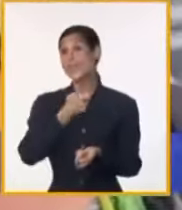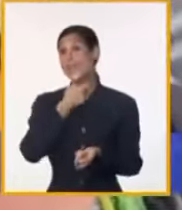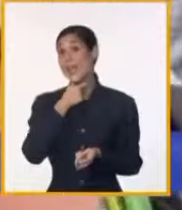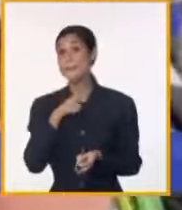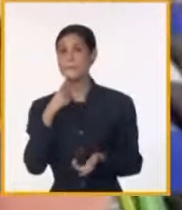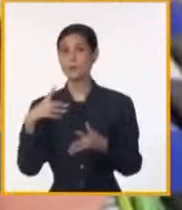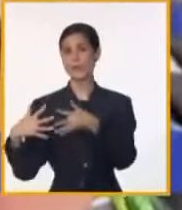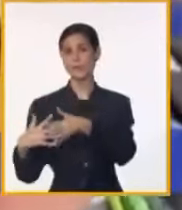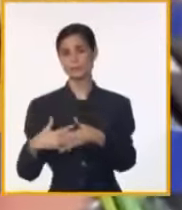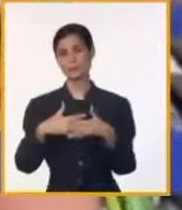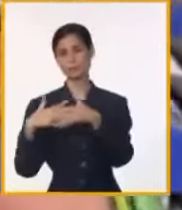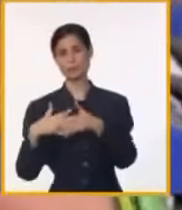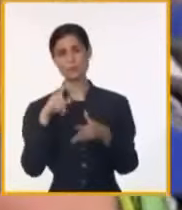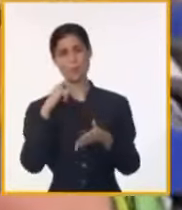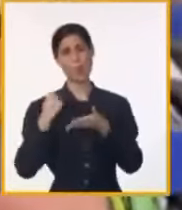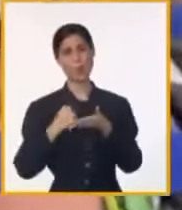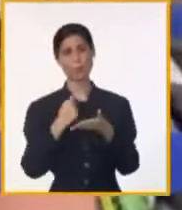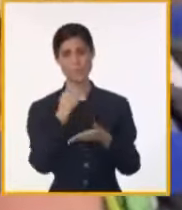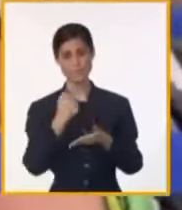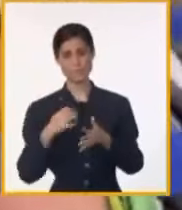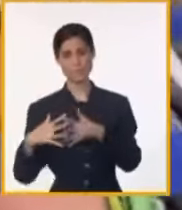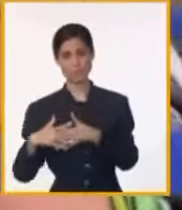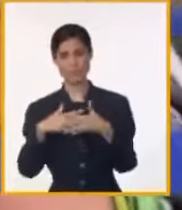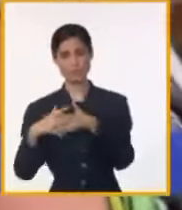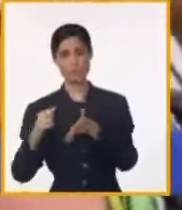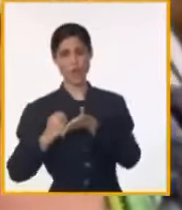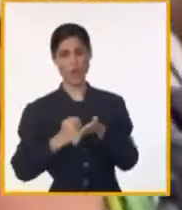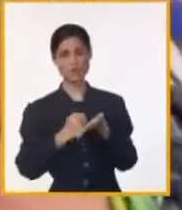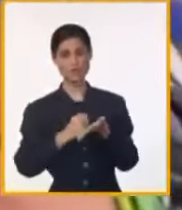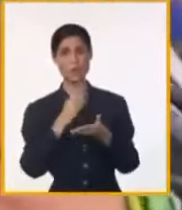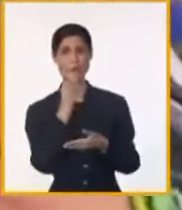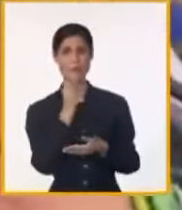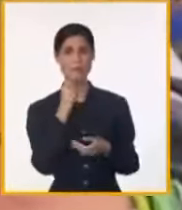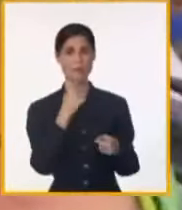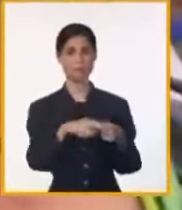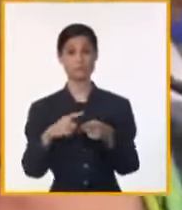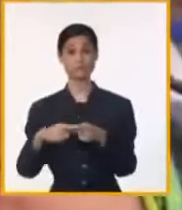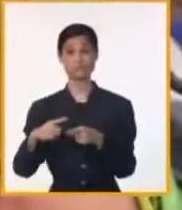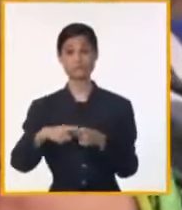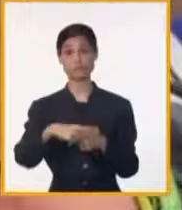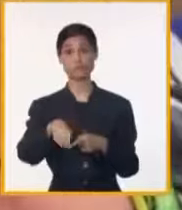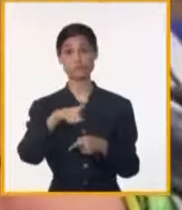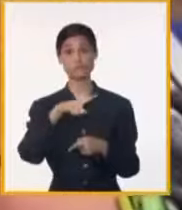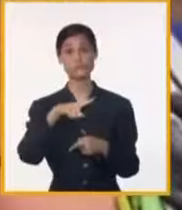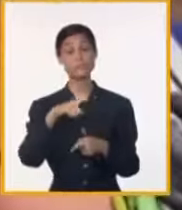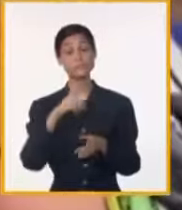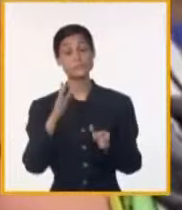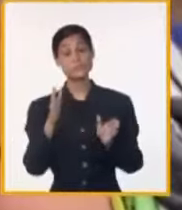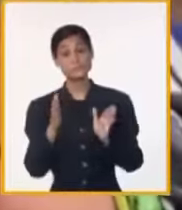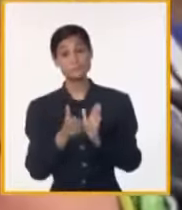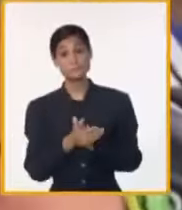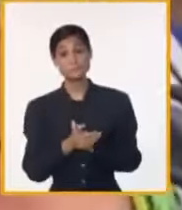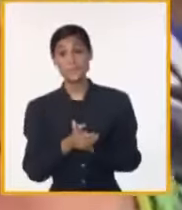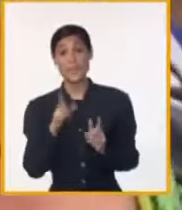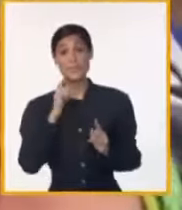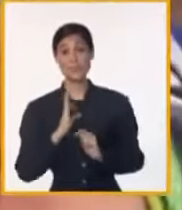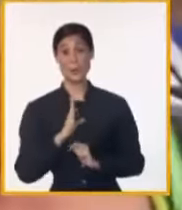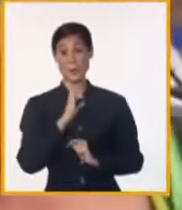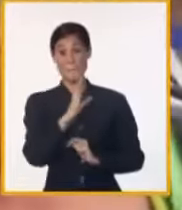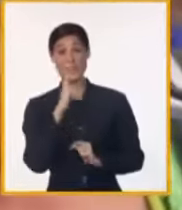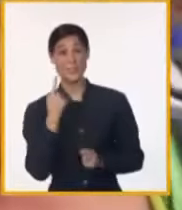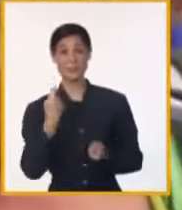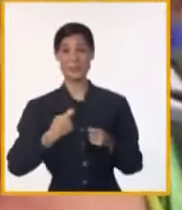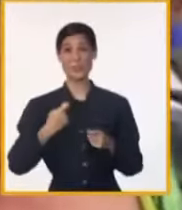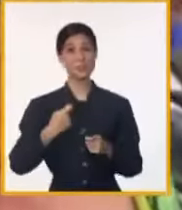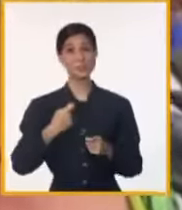Unidos respalde la ocupación de un territorio donde hay palestinos y arme a Israel no respet los derechos humanos Esto